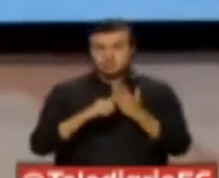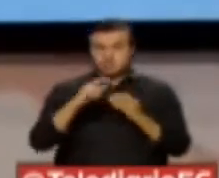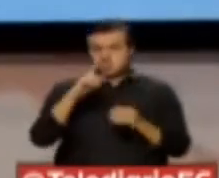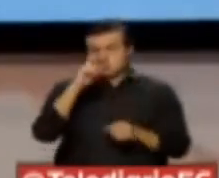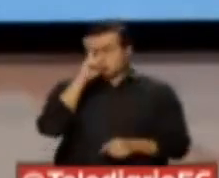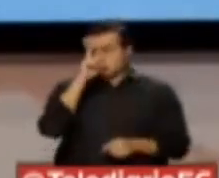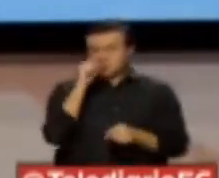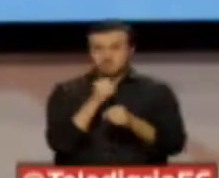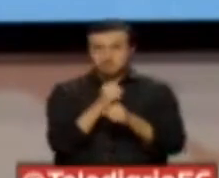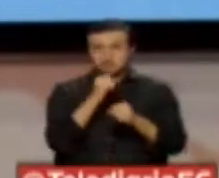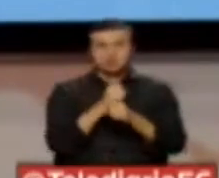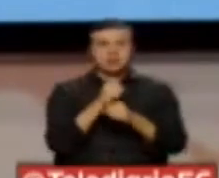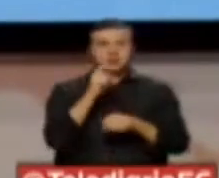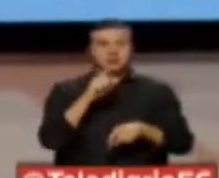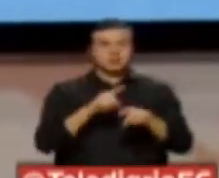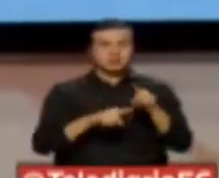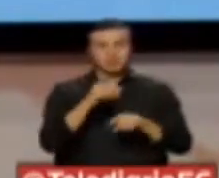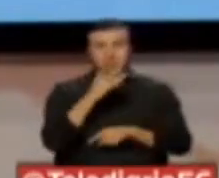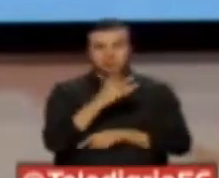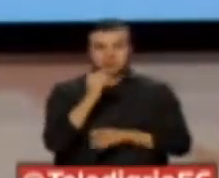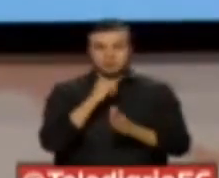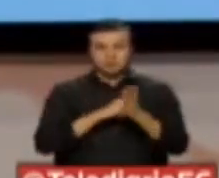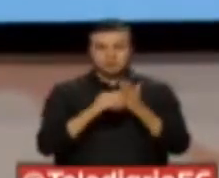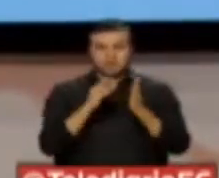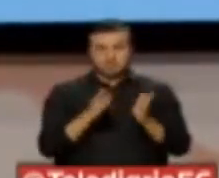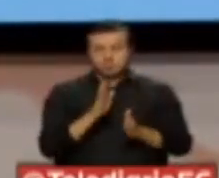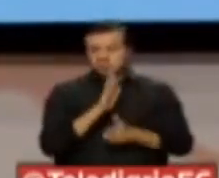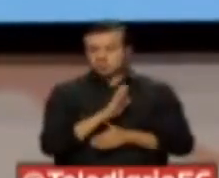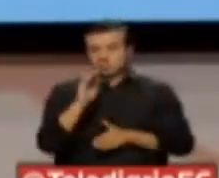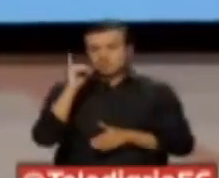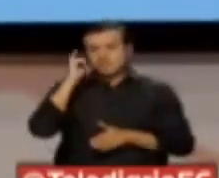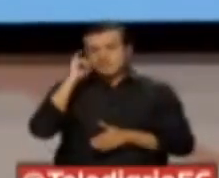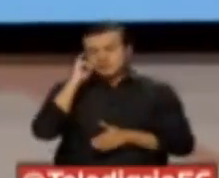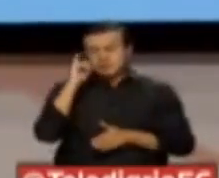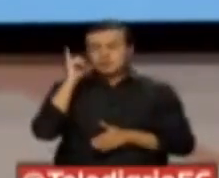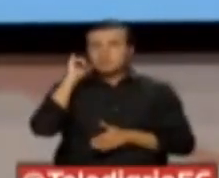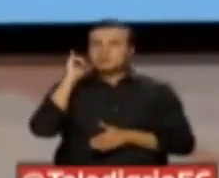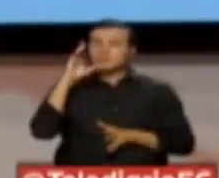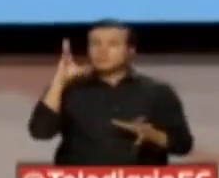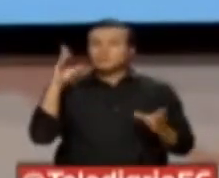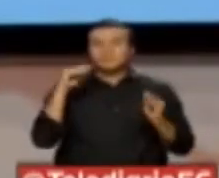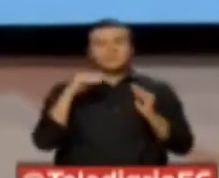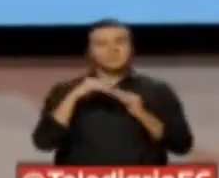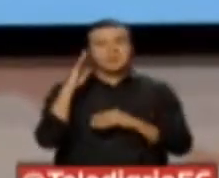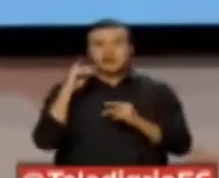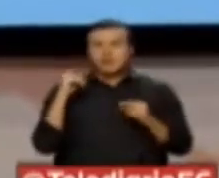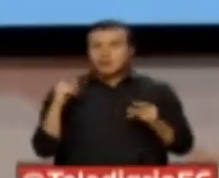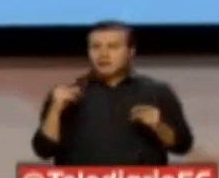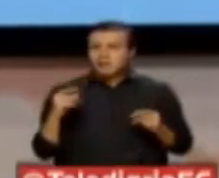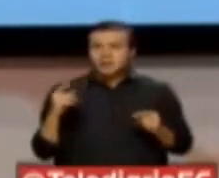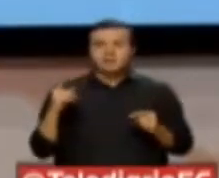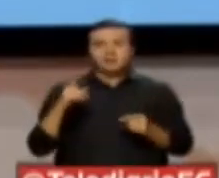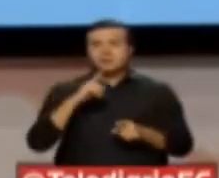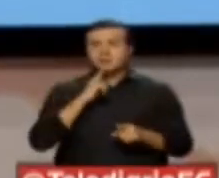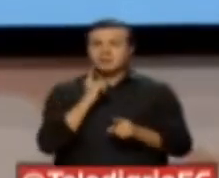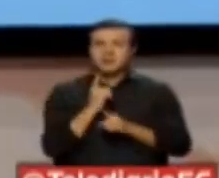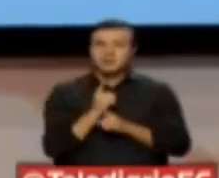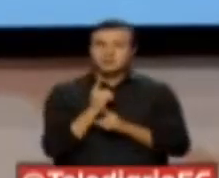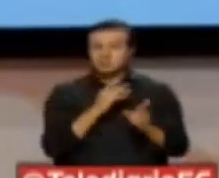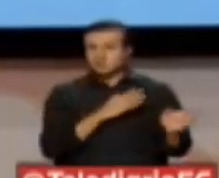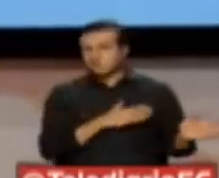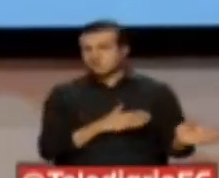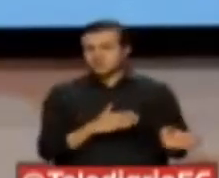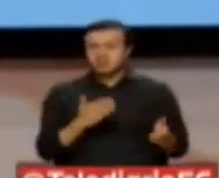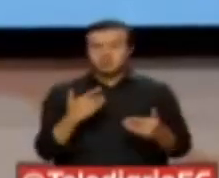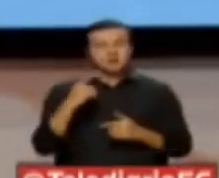trabajar de la mano con compañeros ministerios pienso que debemos trabajar mucho más ágilmente para lograr estas licitaciones